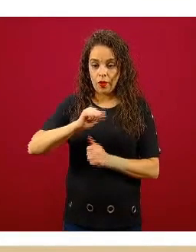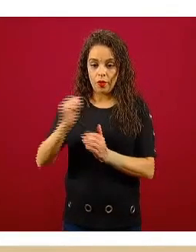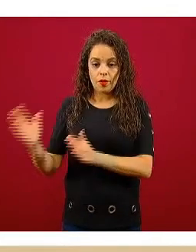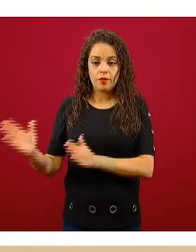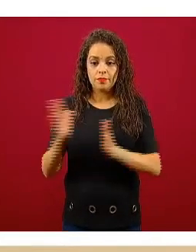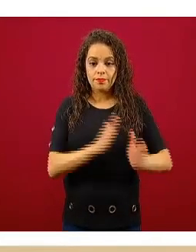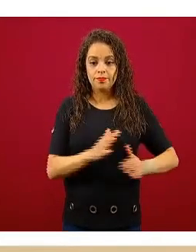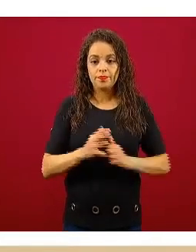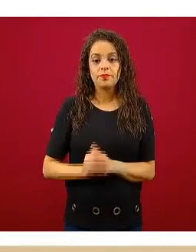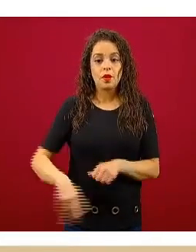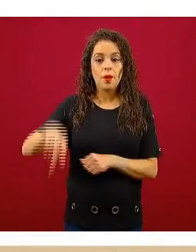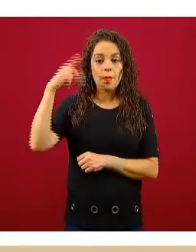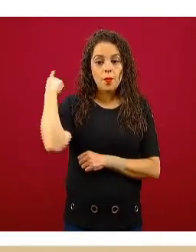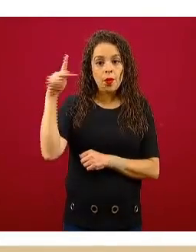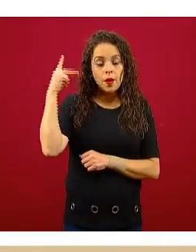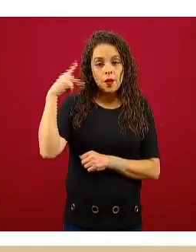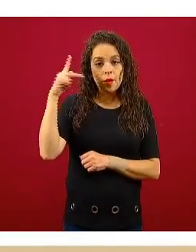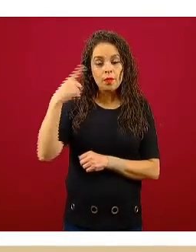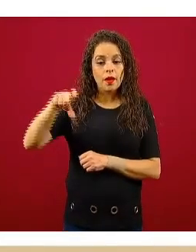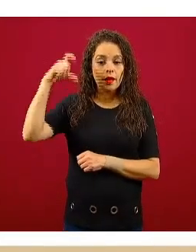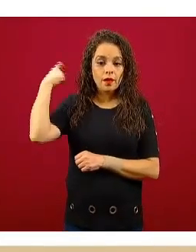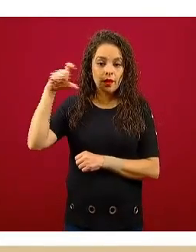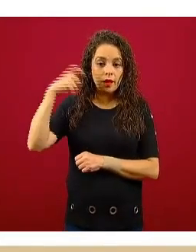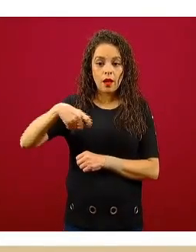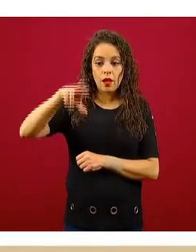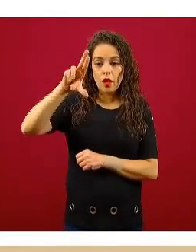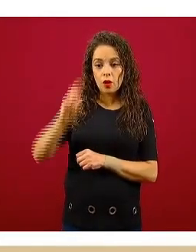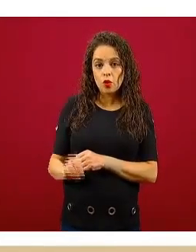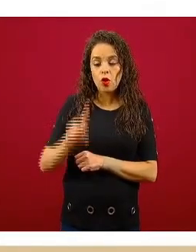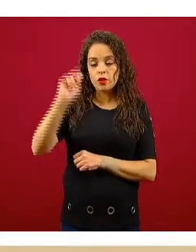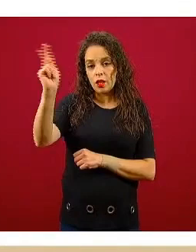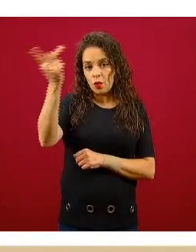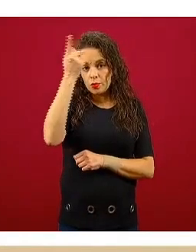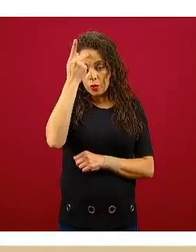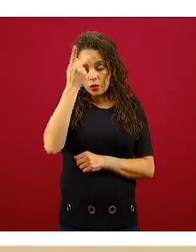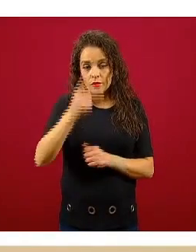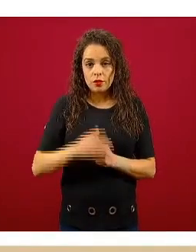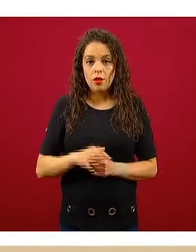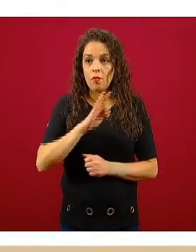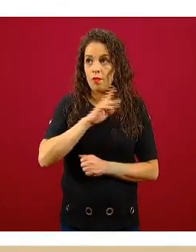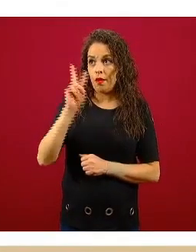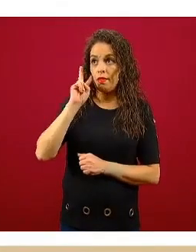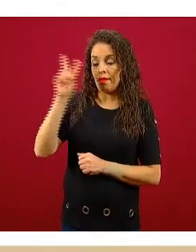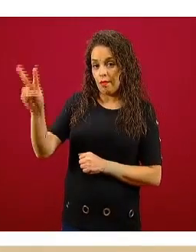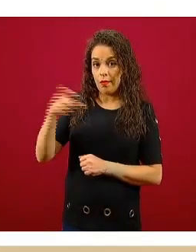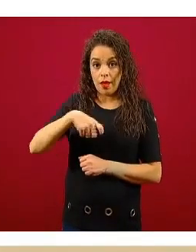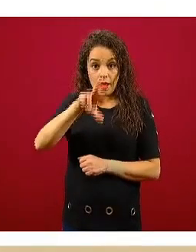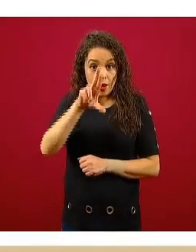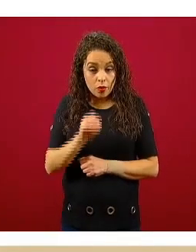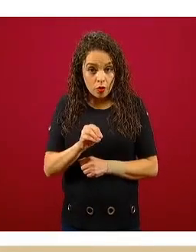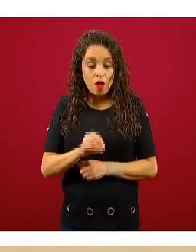Puebla, Querétaro, Quintana Roo y San Luis Potosí. Aquí lo que podemos observar es cómo Quintana Roo